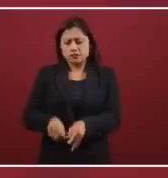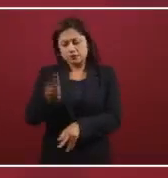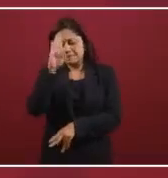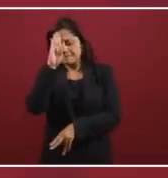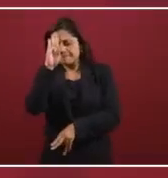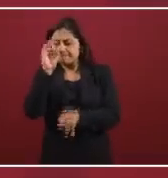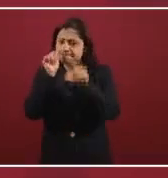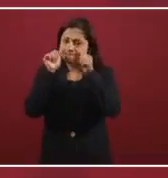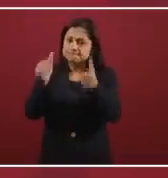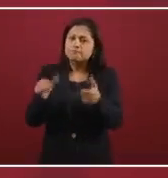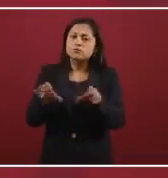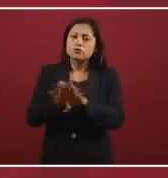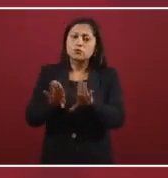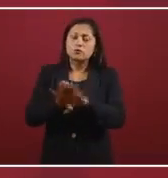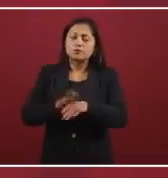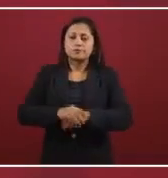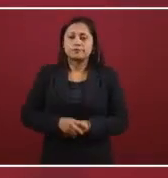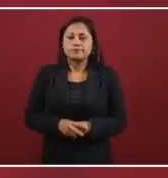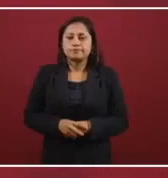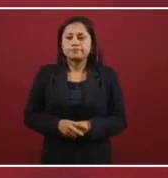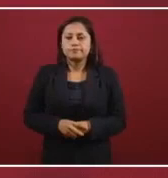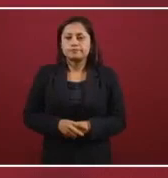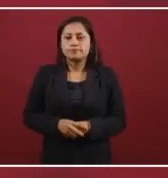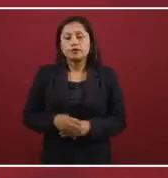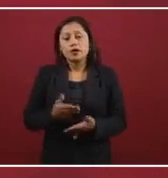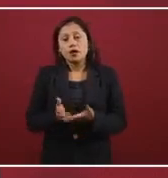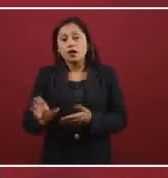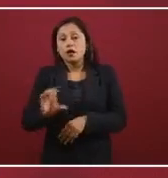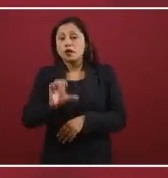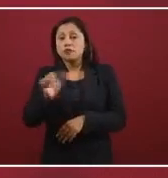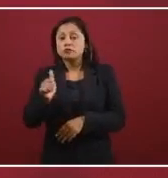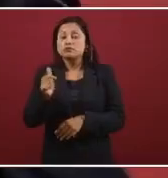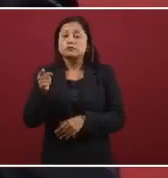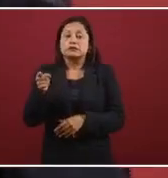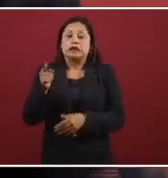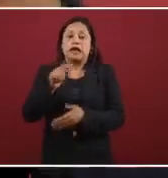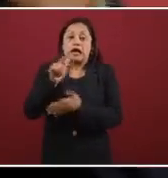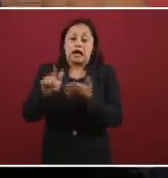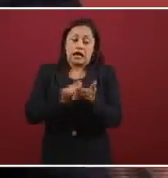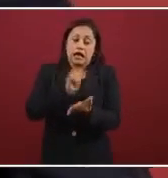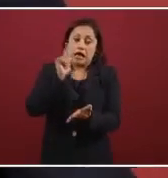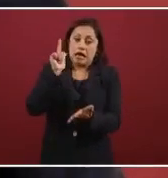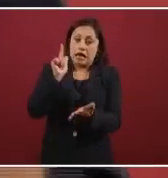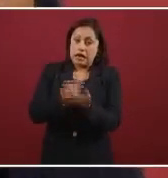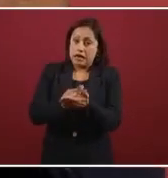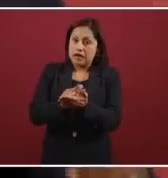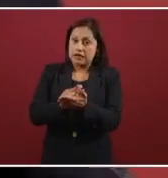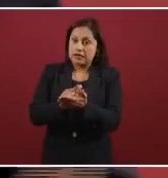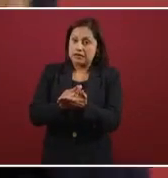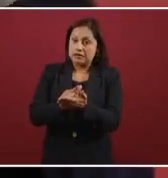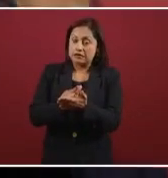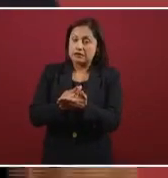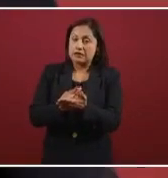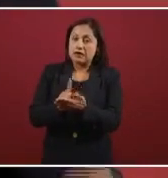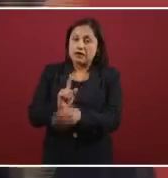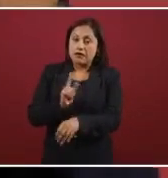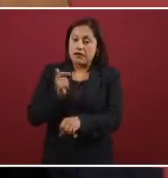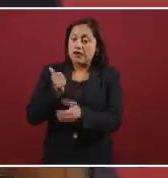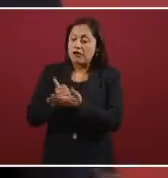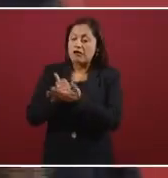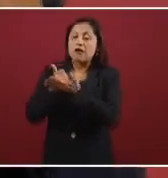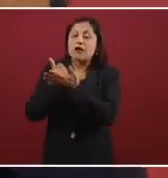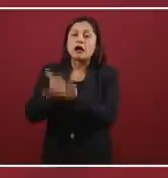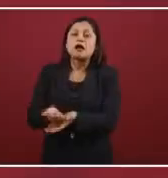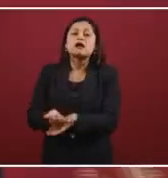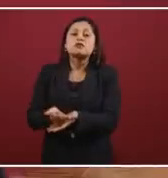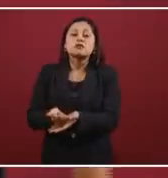de la iniciativa de ley de amnistía es para que salgan más,